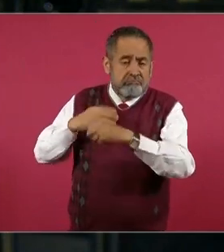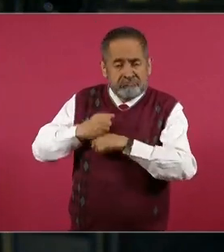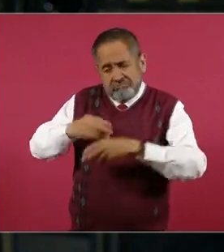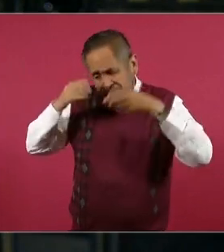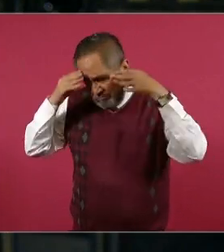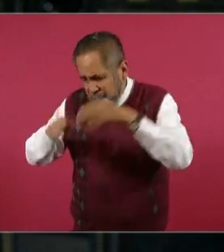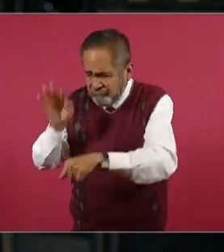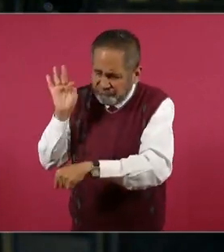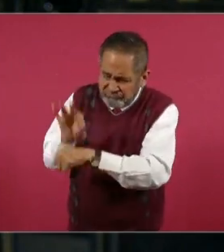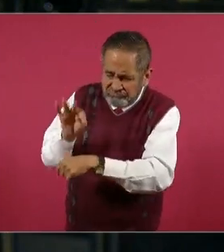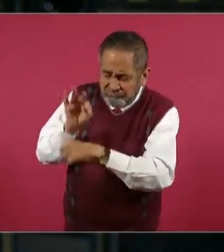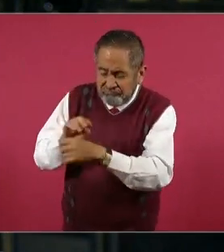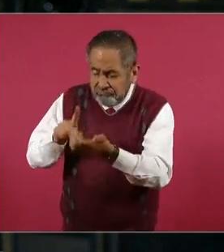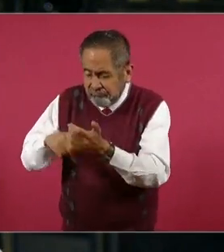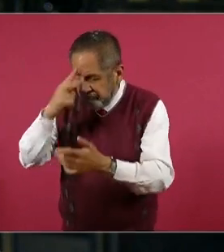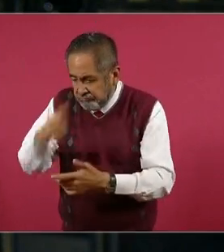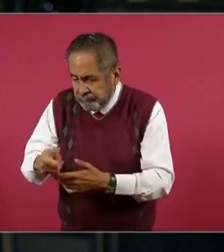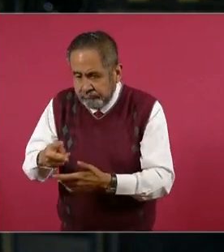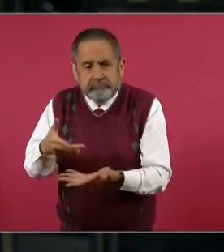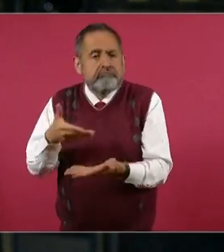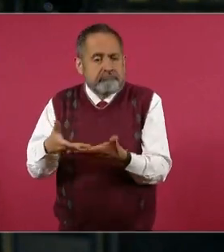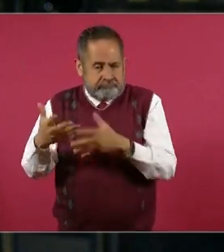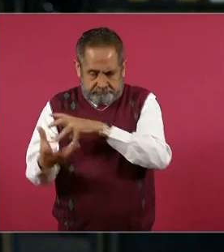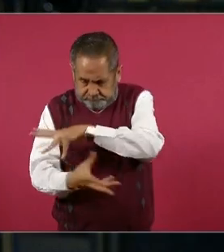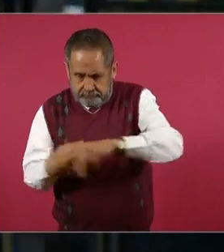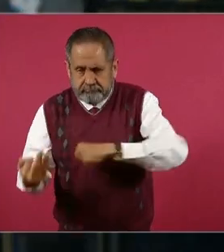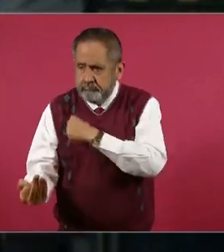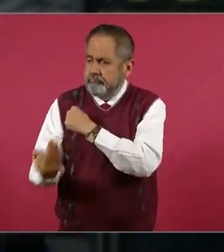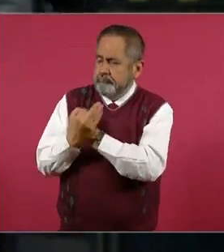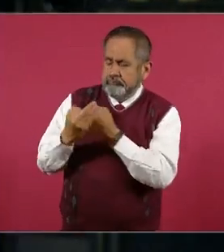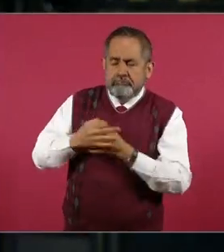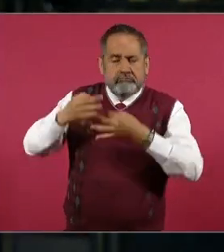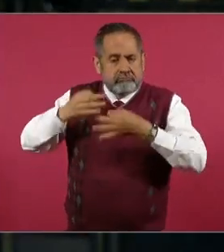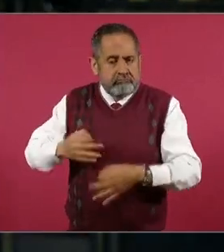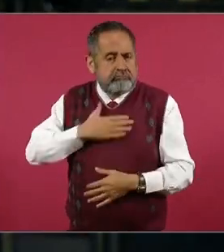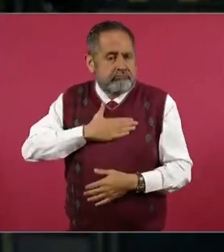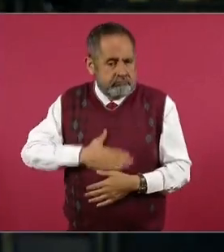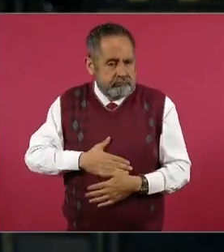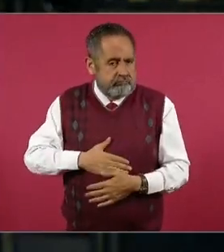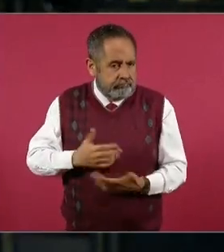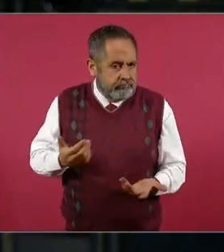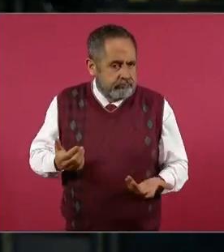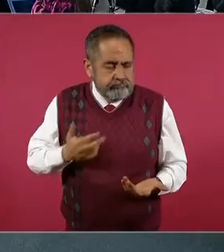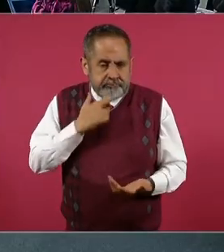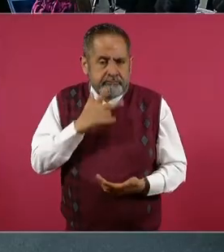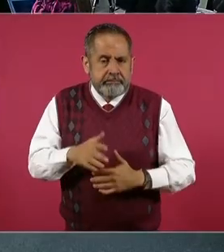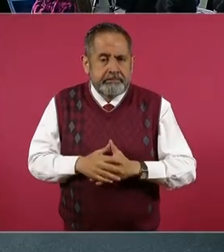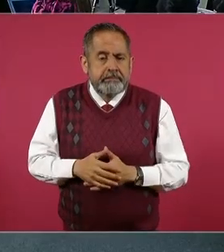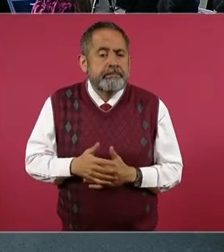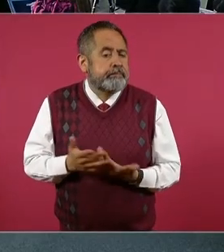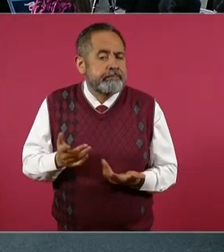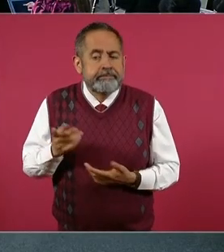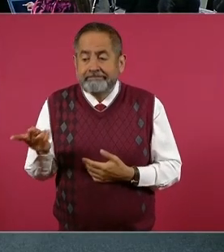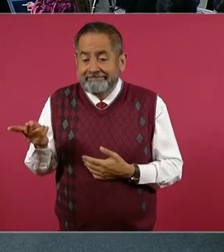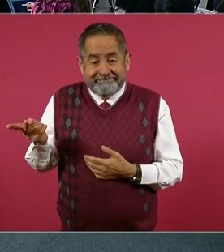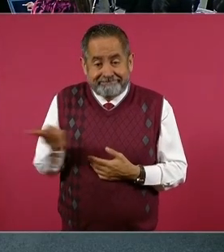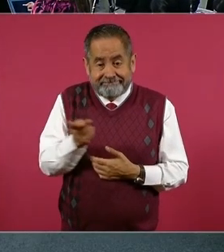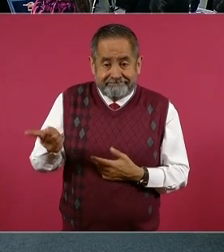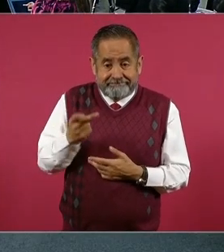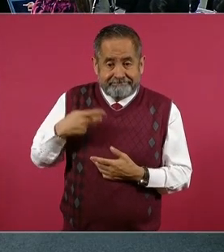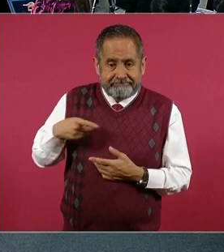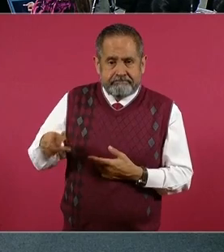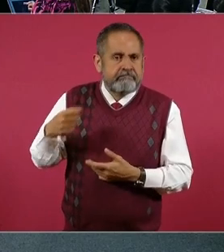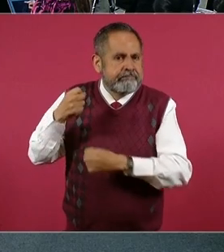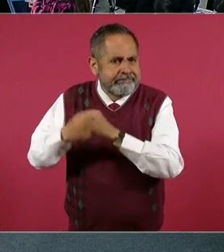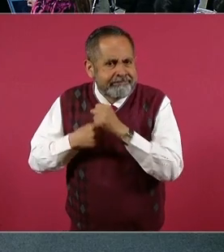de México, ahora necesitan de su intervención para corregir las injusticias que han sufrido. Ambos casos representan